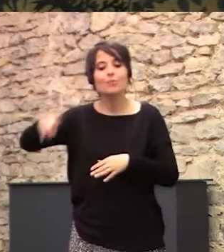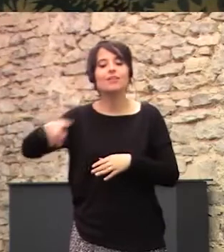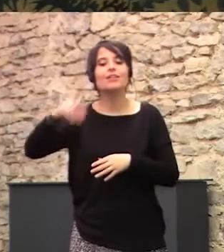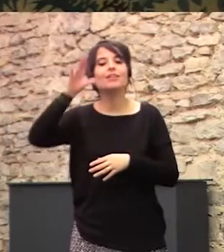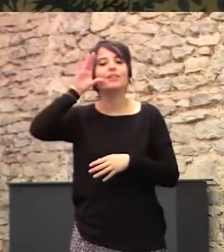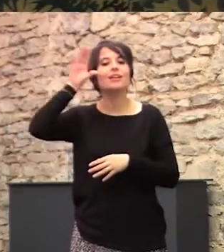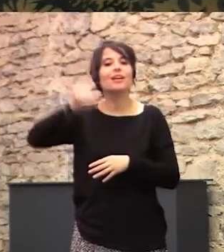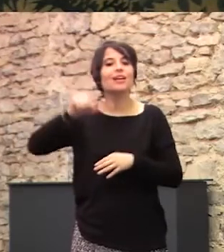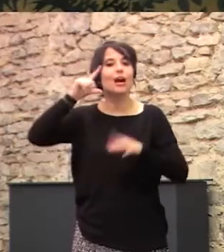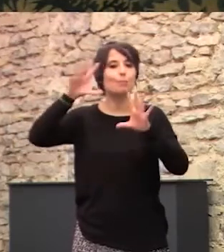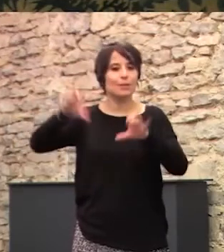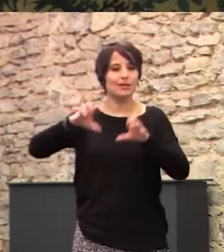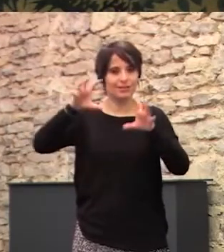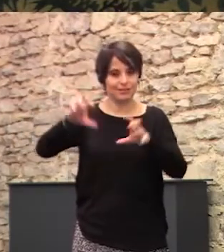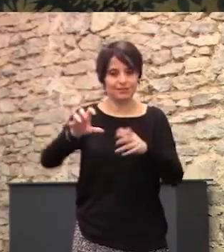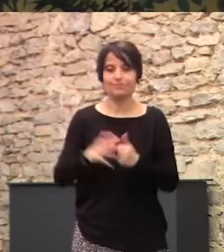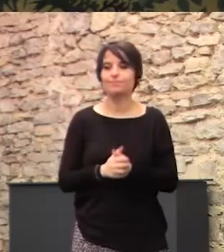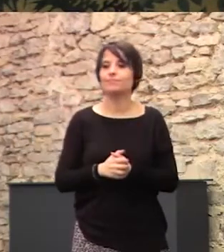y a aprender.